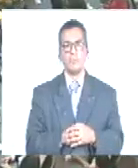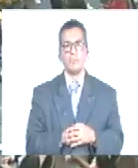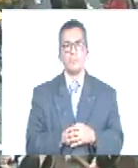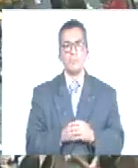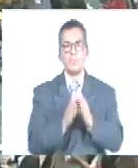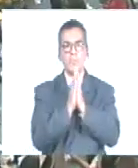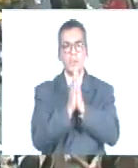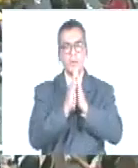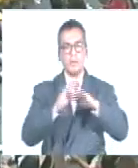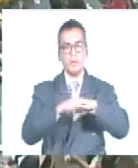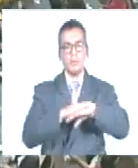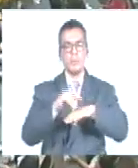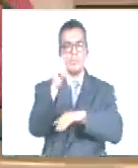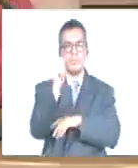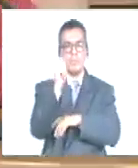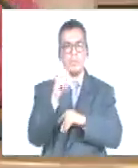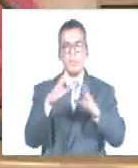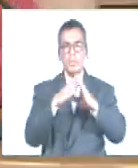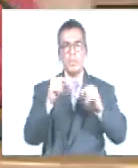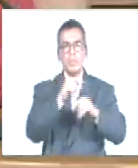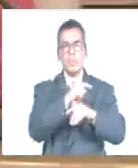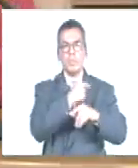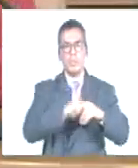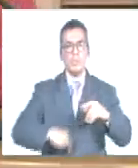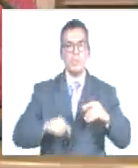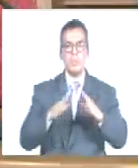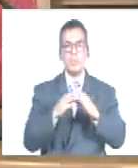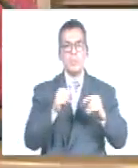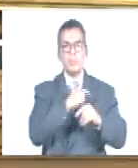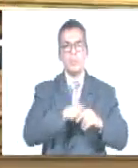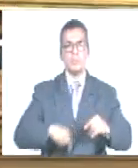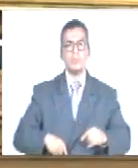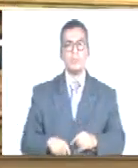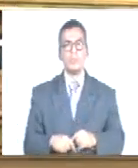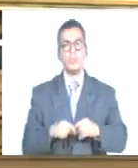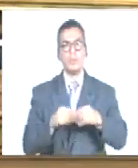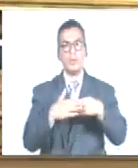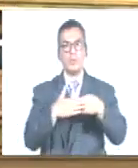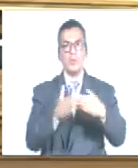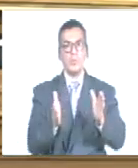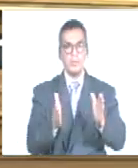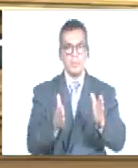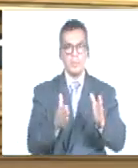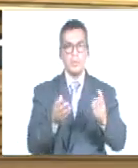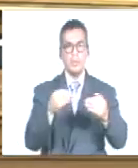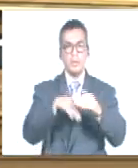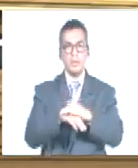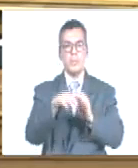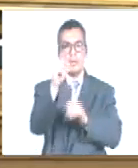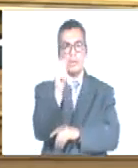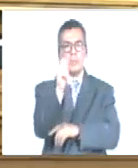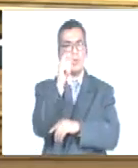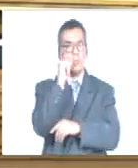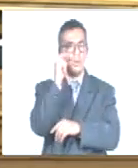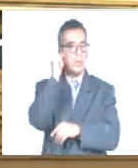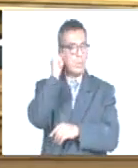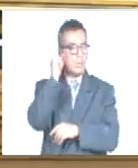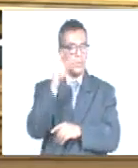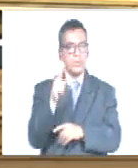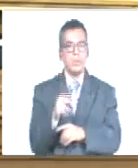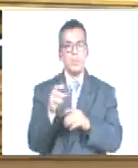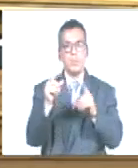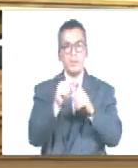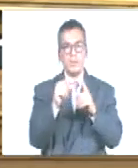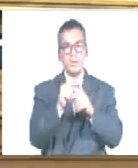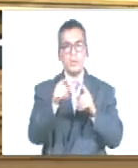Disculpen, diputado. Siguiente. Esto de la cuenta, ciudadano presidente. Muy bien, vamos a abrir unos espacios para intervenciones de las diputadas y los diputados, los derechos